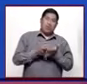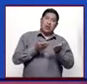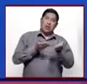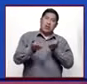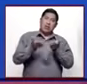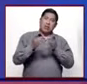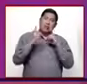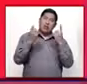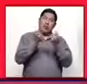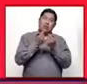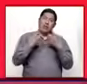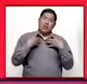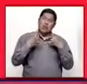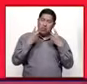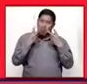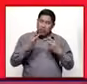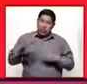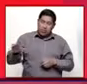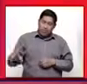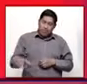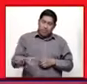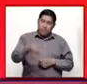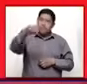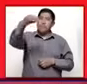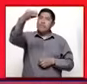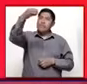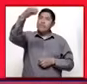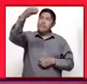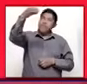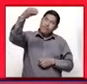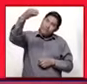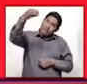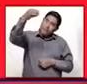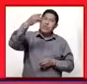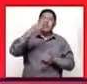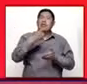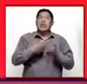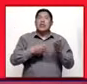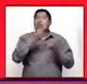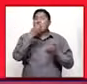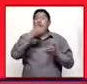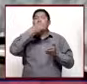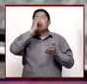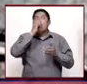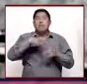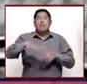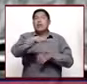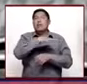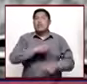inspeccionar los niveles de contaminación del agua que estaría consumiendo la población de este lugar.